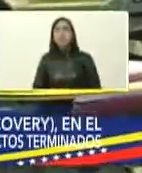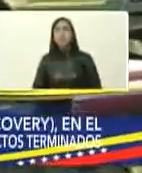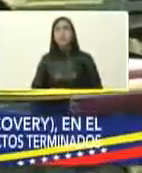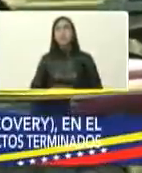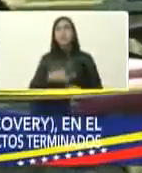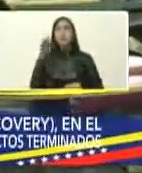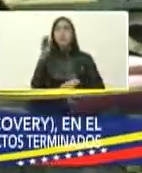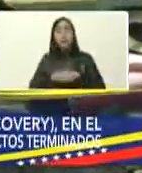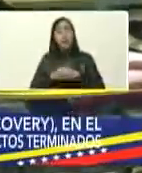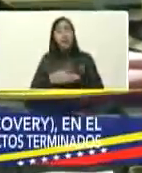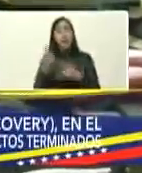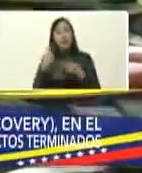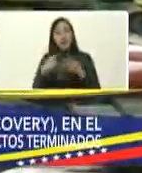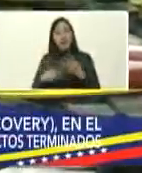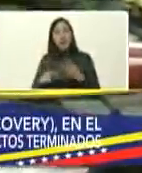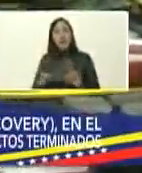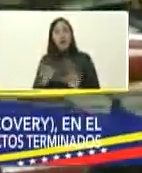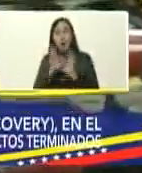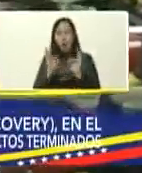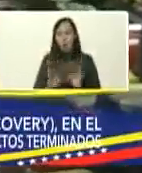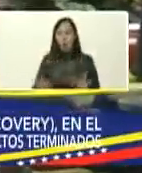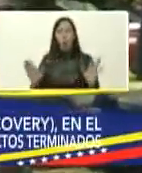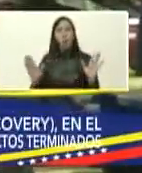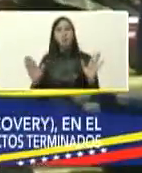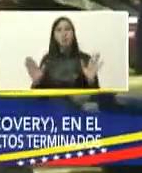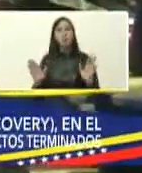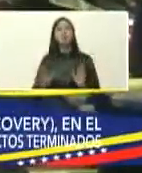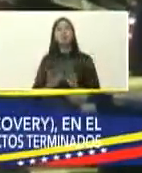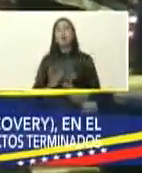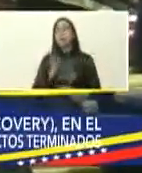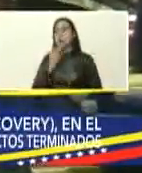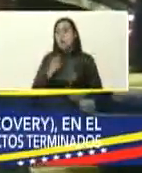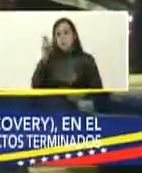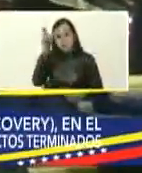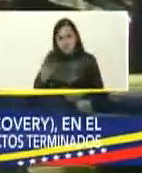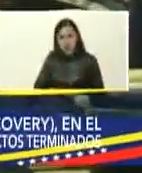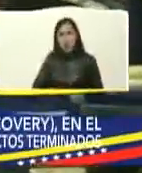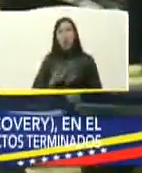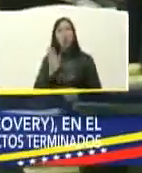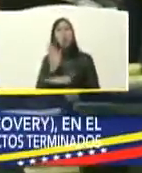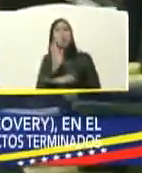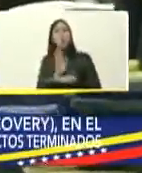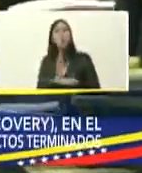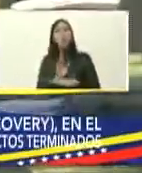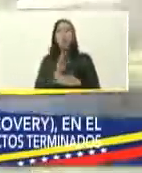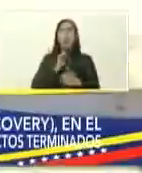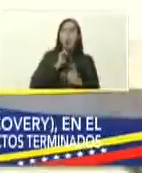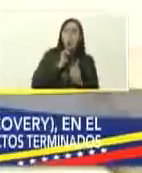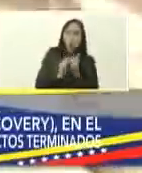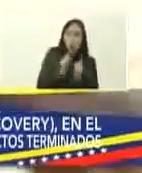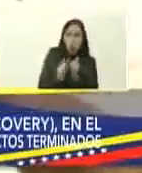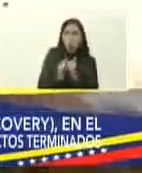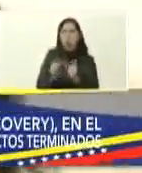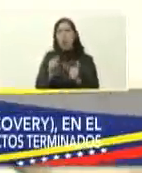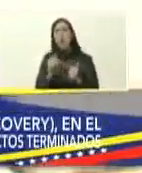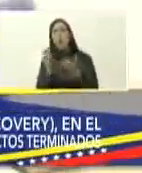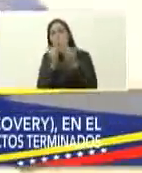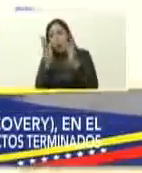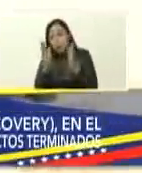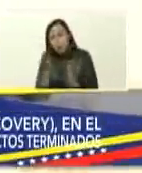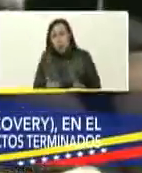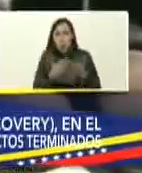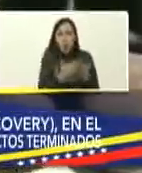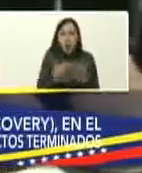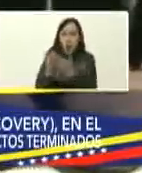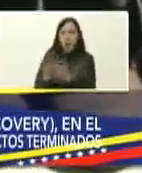tiene distintas líneas de calzado, de seguridad, deportivo, escolares y etcétera, y que todo